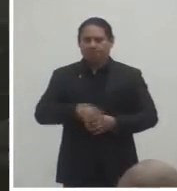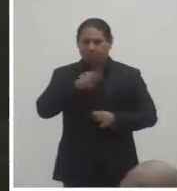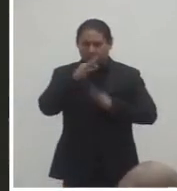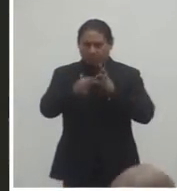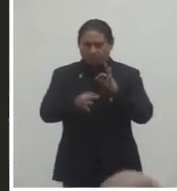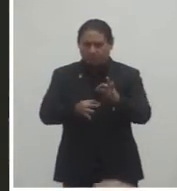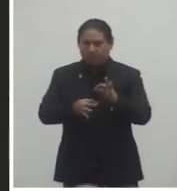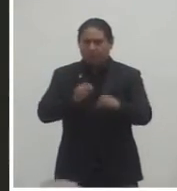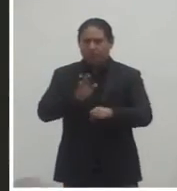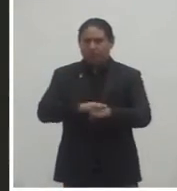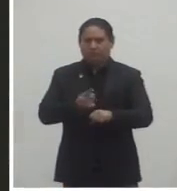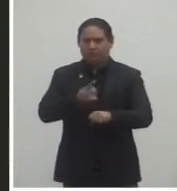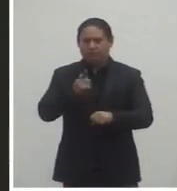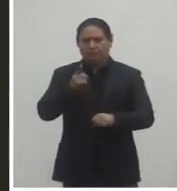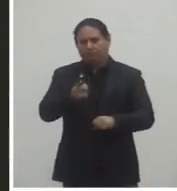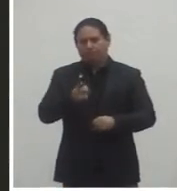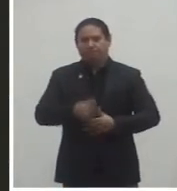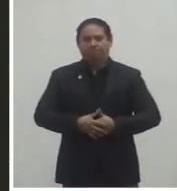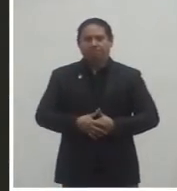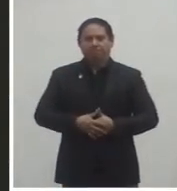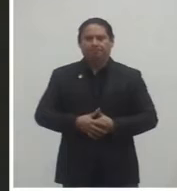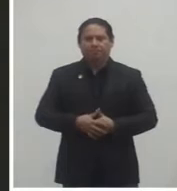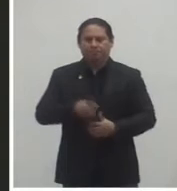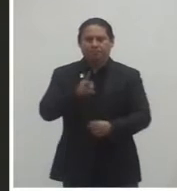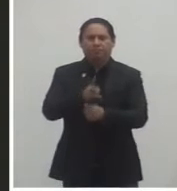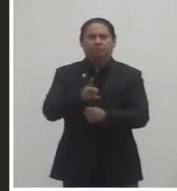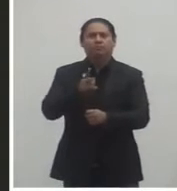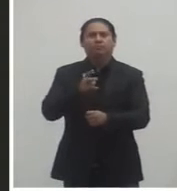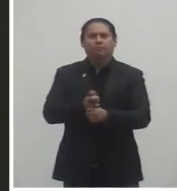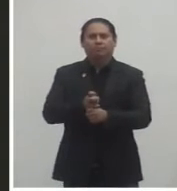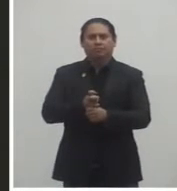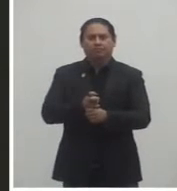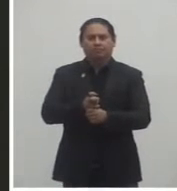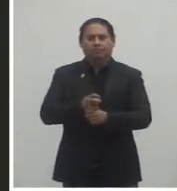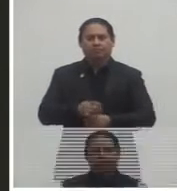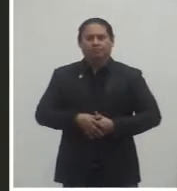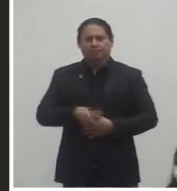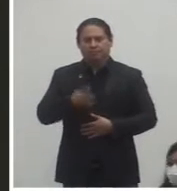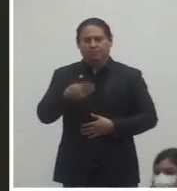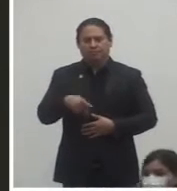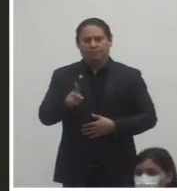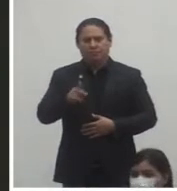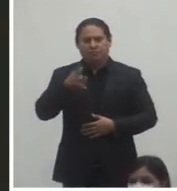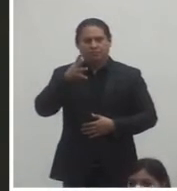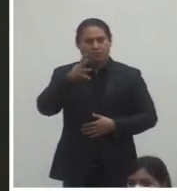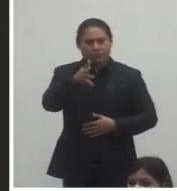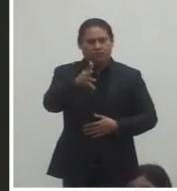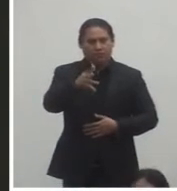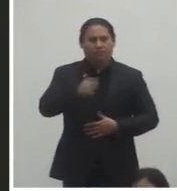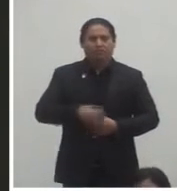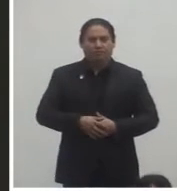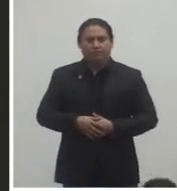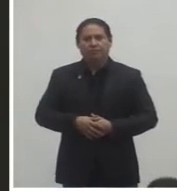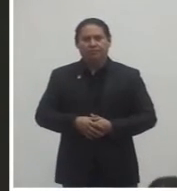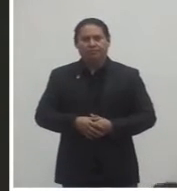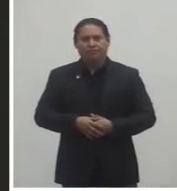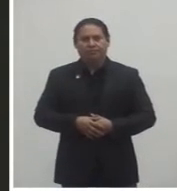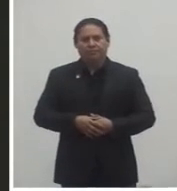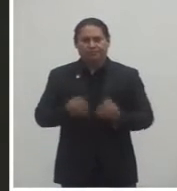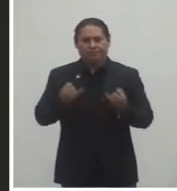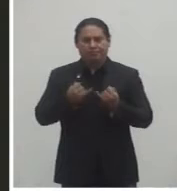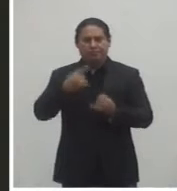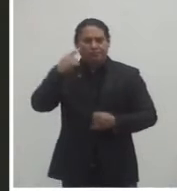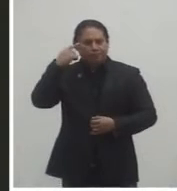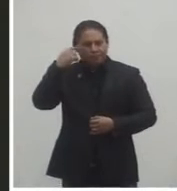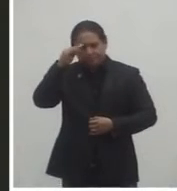esto, desde luego, como una invitación para el presente, pero también para el futuro, también con una